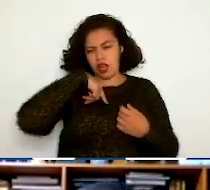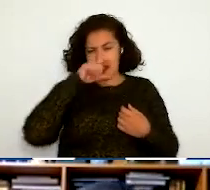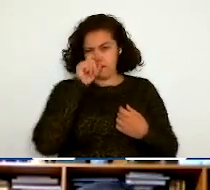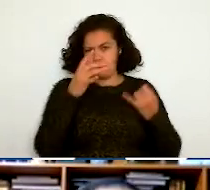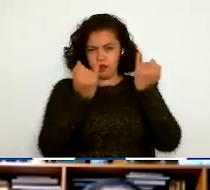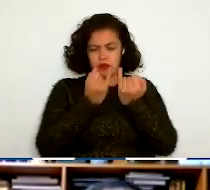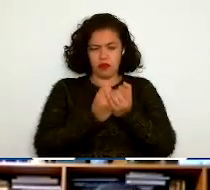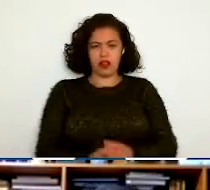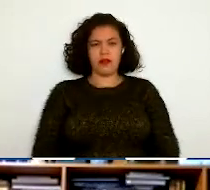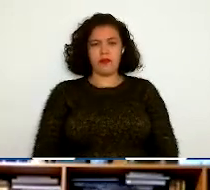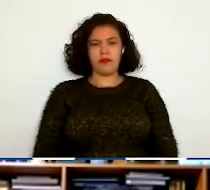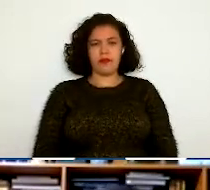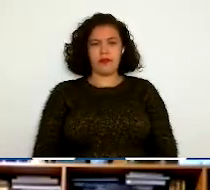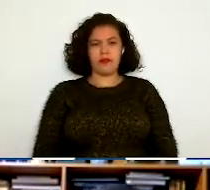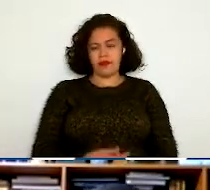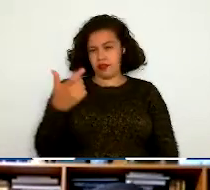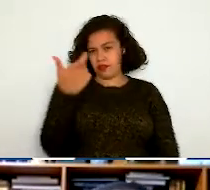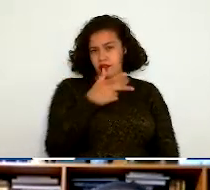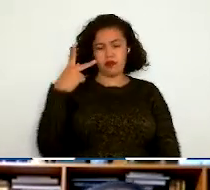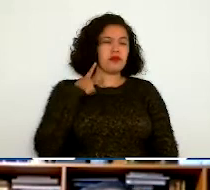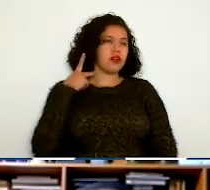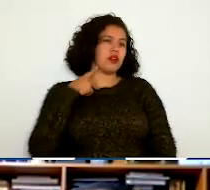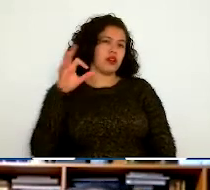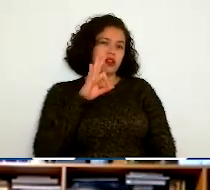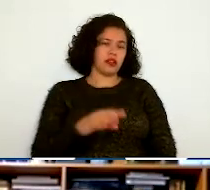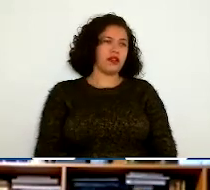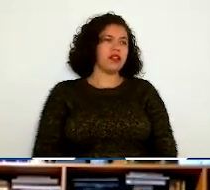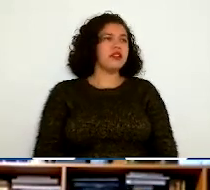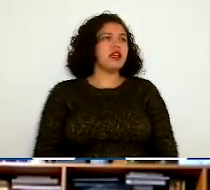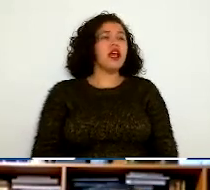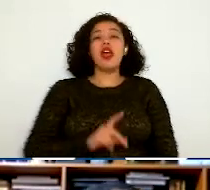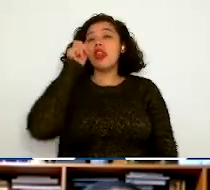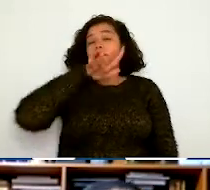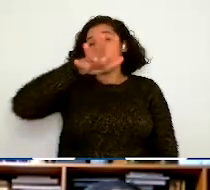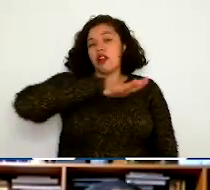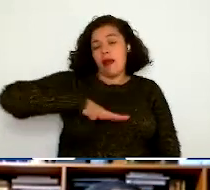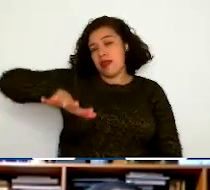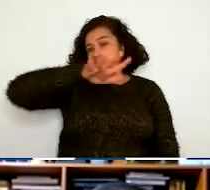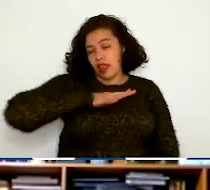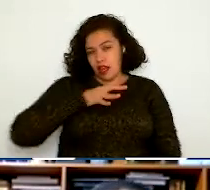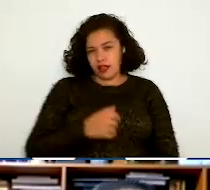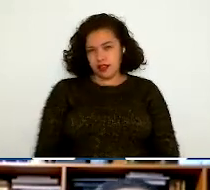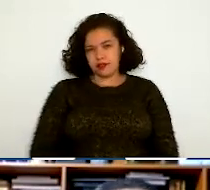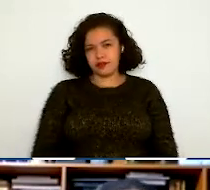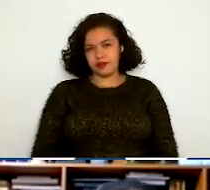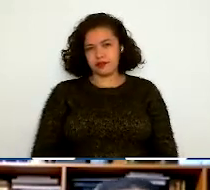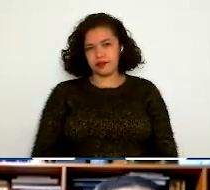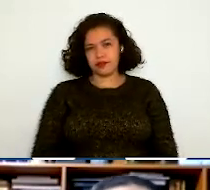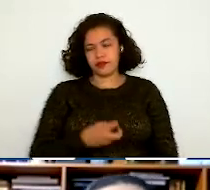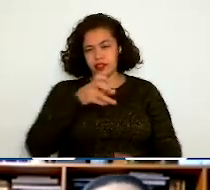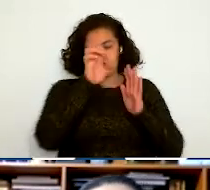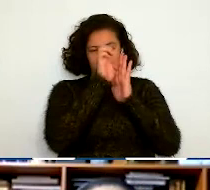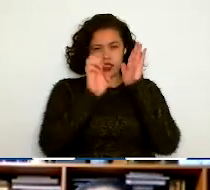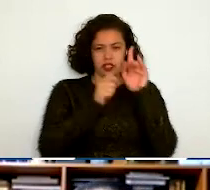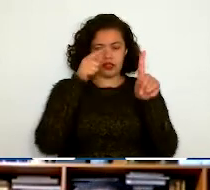cultural, económico tal vez y político, entonces y ambiental, por supuesto. Entonces, esa es la finalidad de la ética en